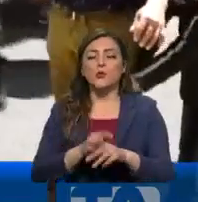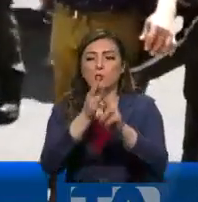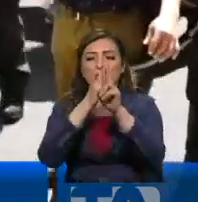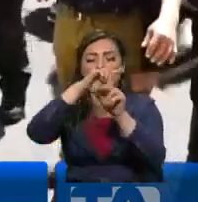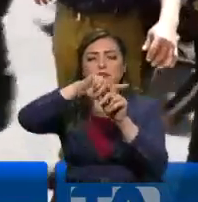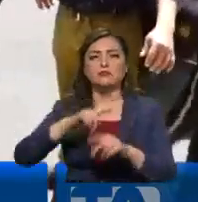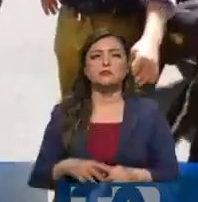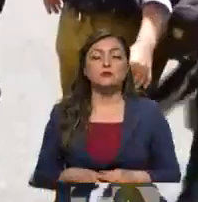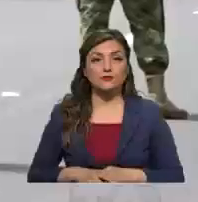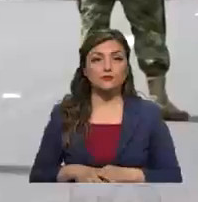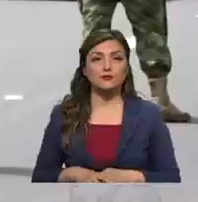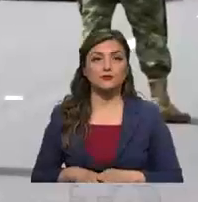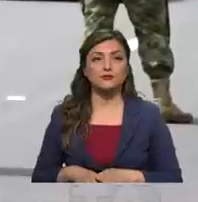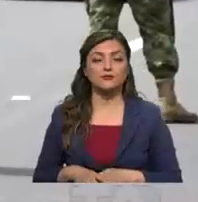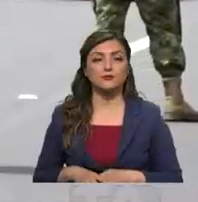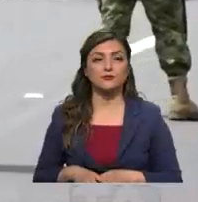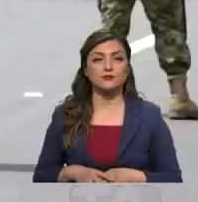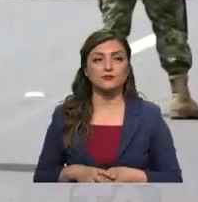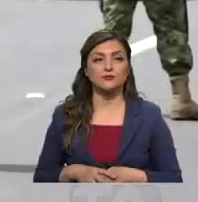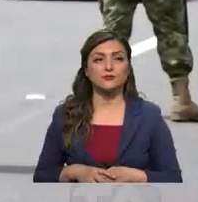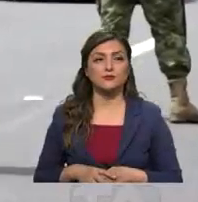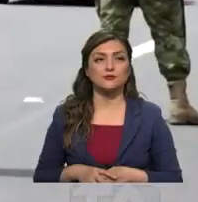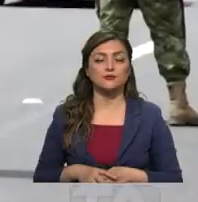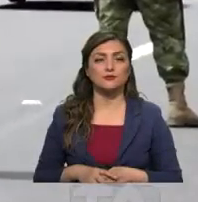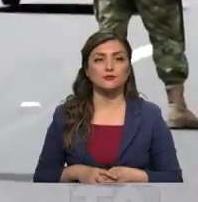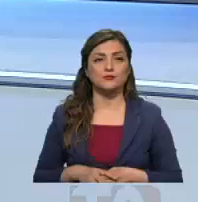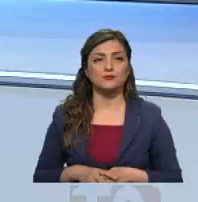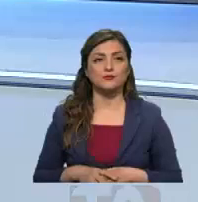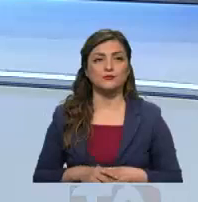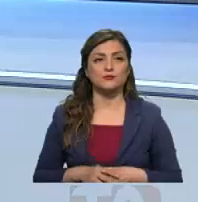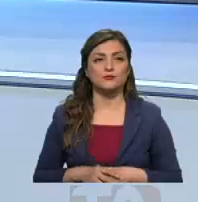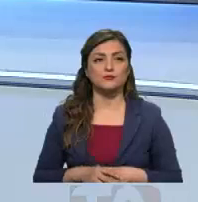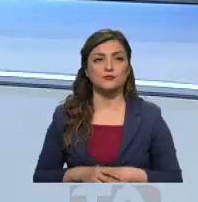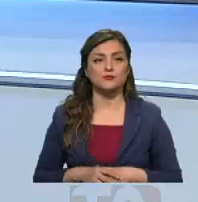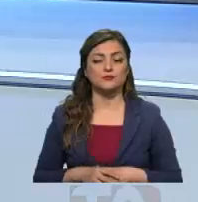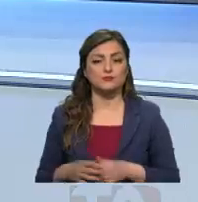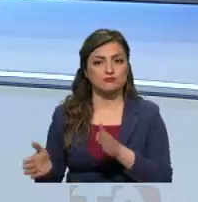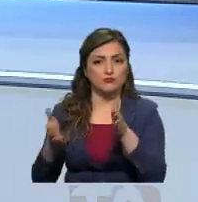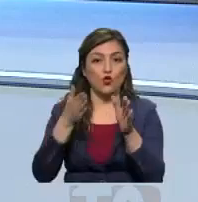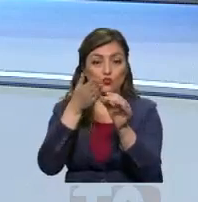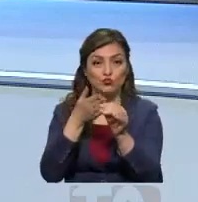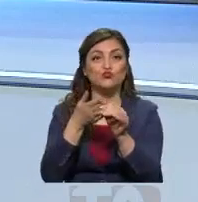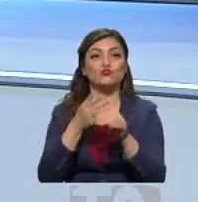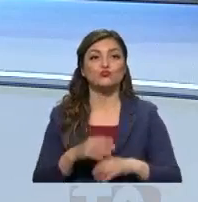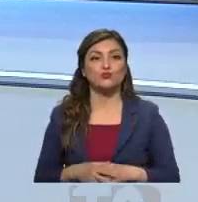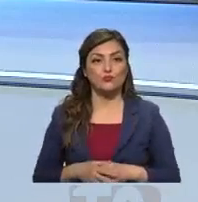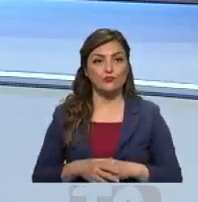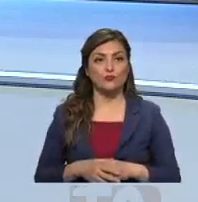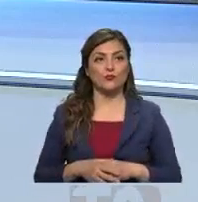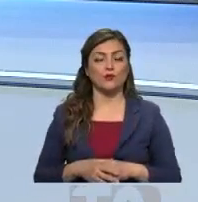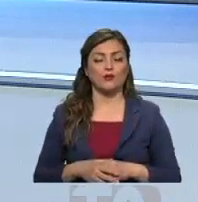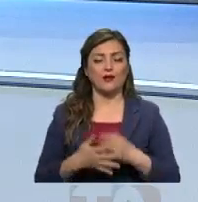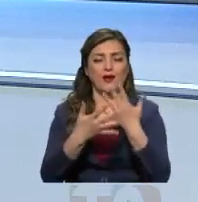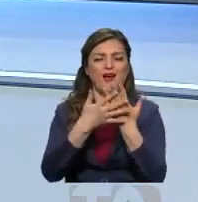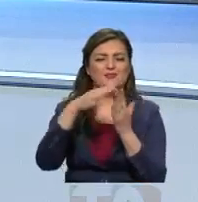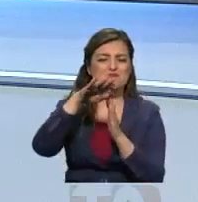resultados positivos. En Tulcán, Jairo Jacome Ortega, 24 horas. Con el objetivo de reducir el hacinamiento